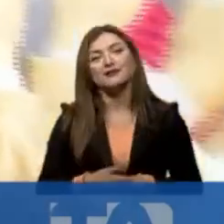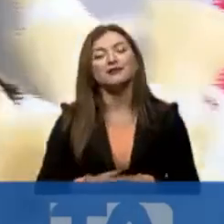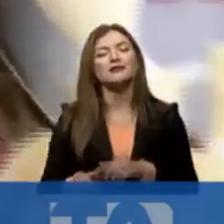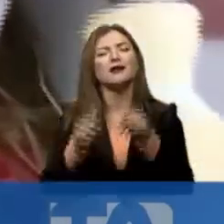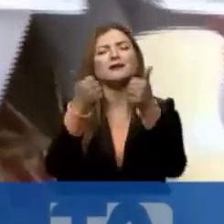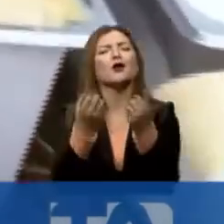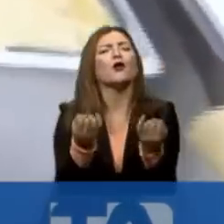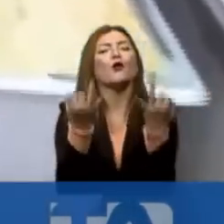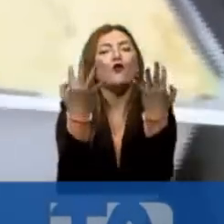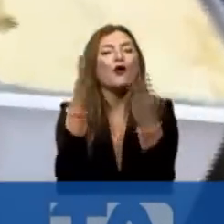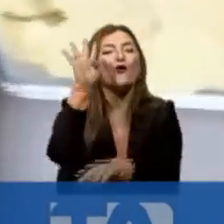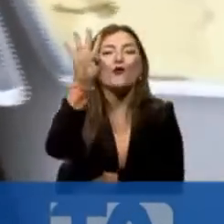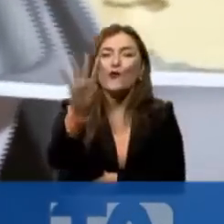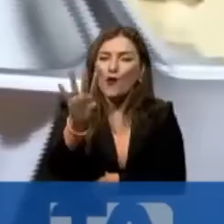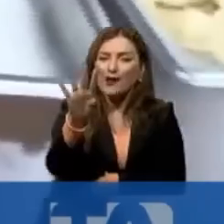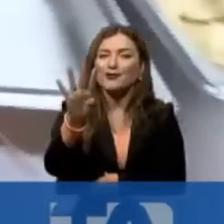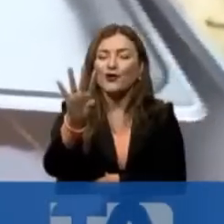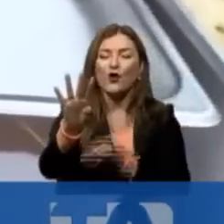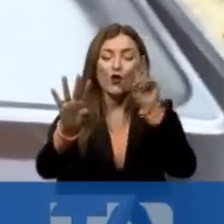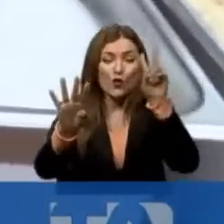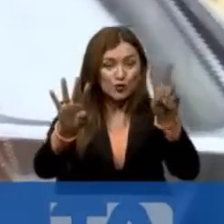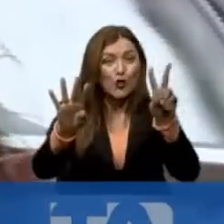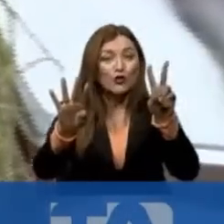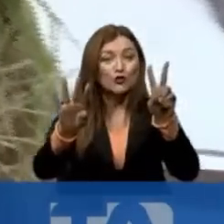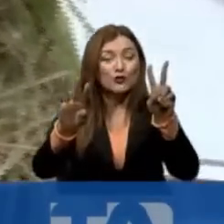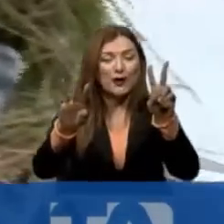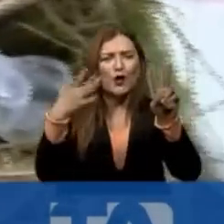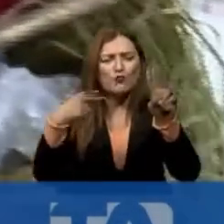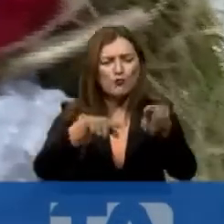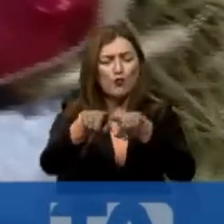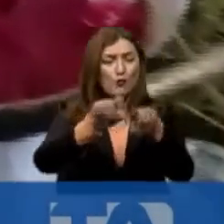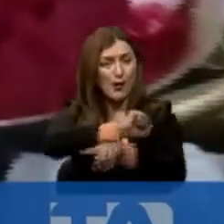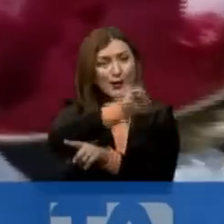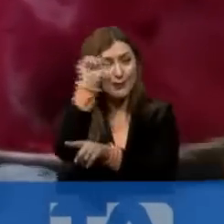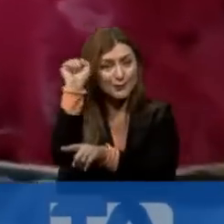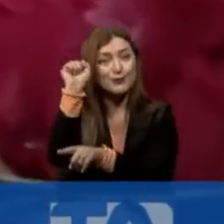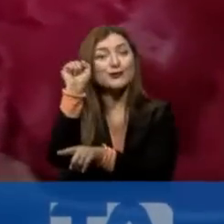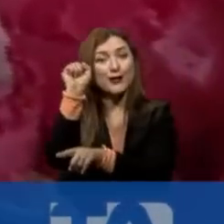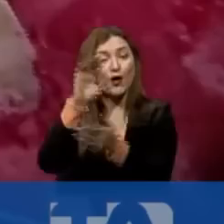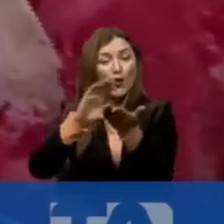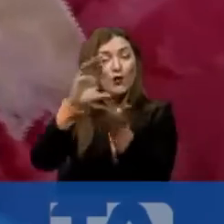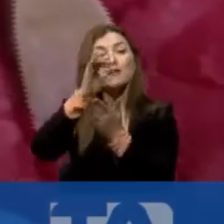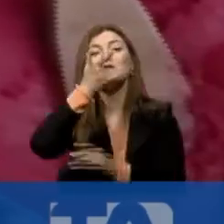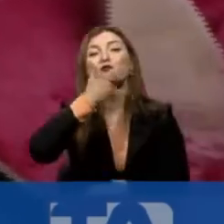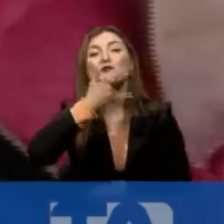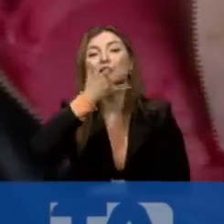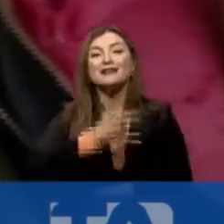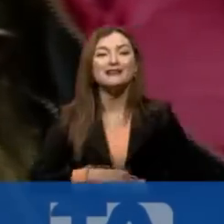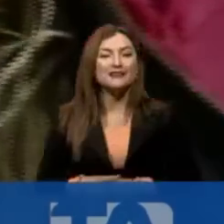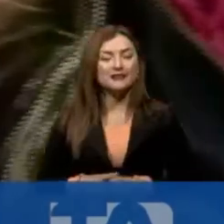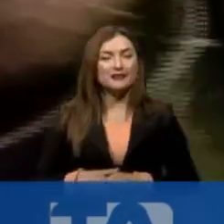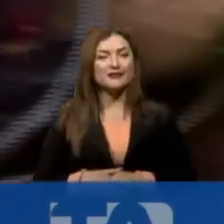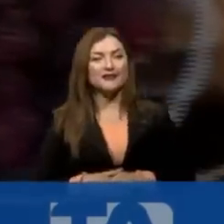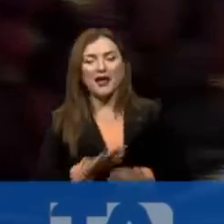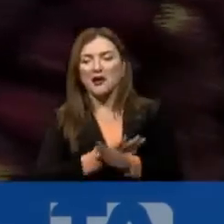4 artistas principales, 2 artistas que fueron ganadoras del concurso aquí, Colegial de Pomasqui, y el